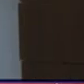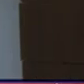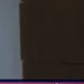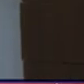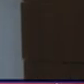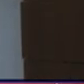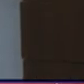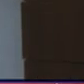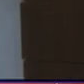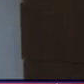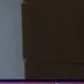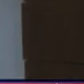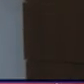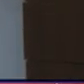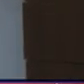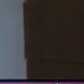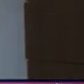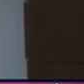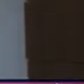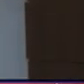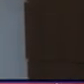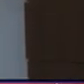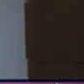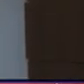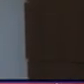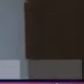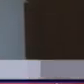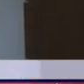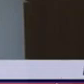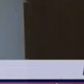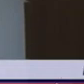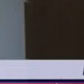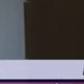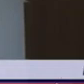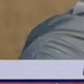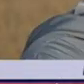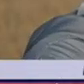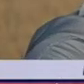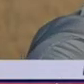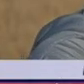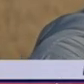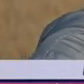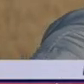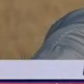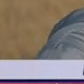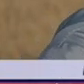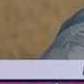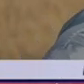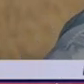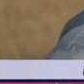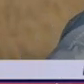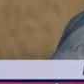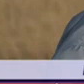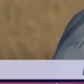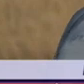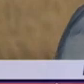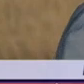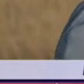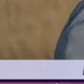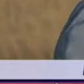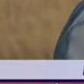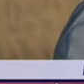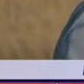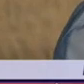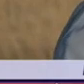Estamos teniendo las consecuencias sobre la salud. Esta contaminación evidentemente está provocando una descompensación de